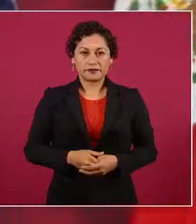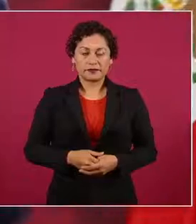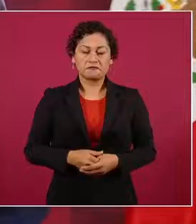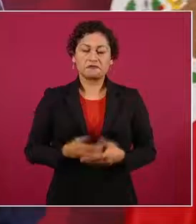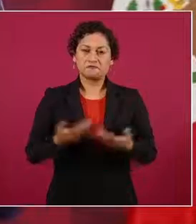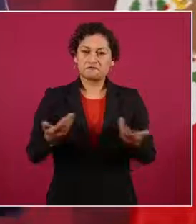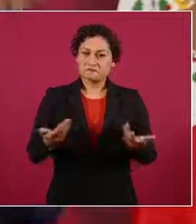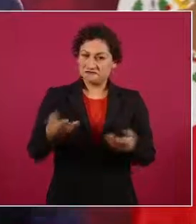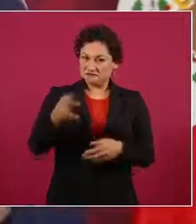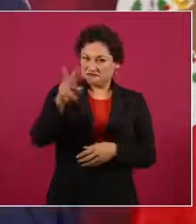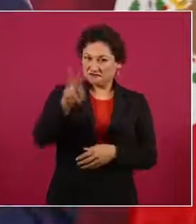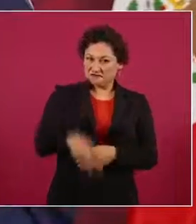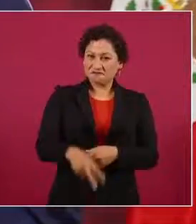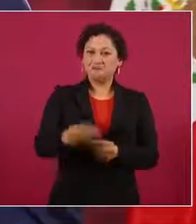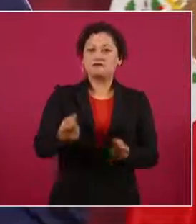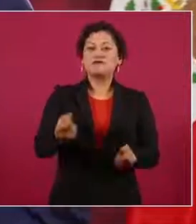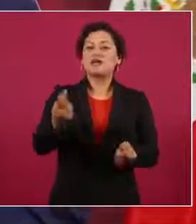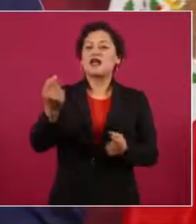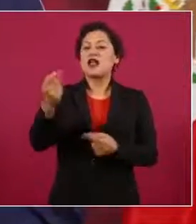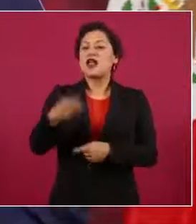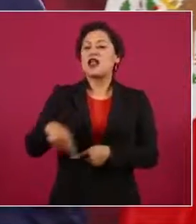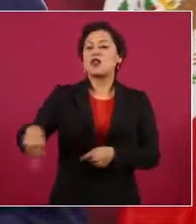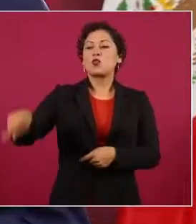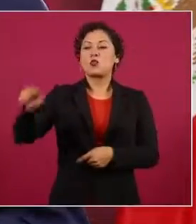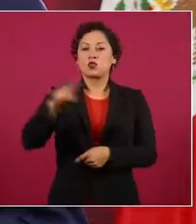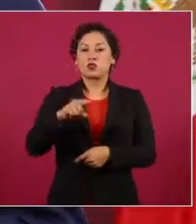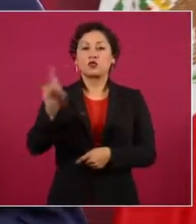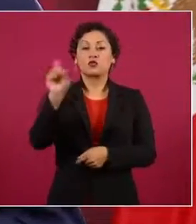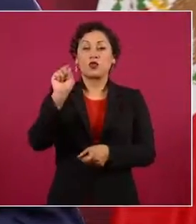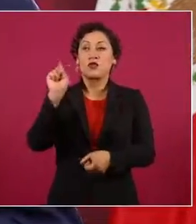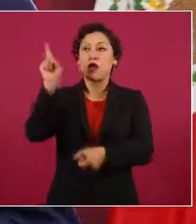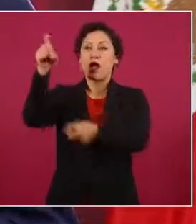llegan a tener dinero,